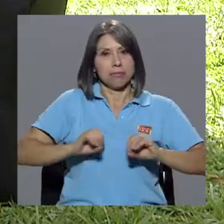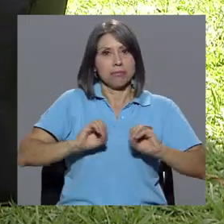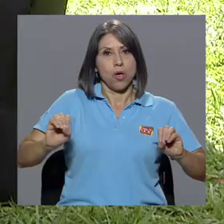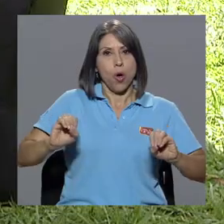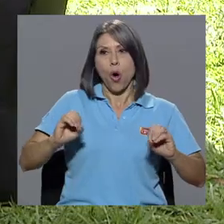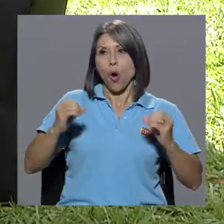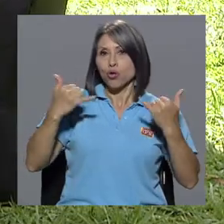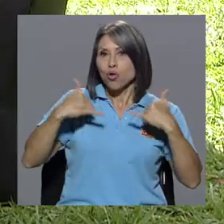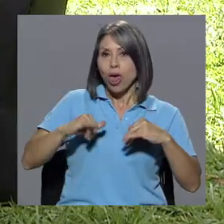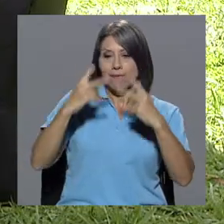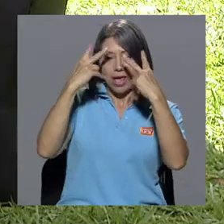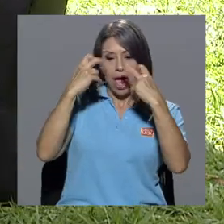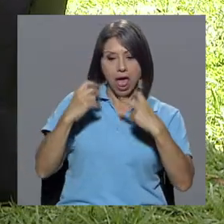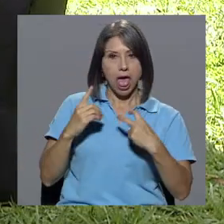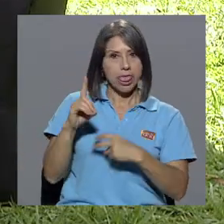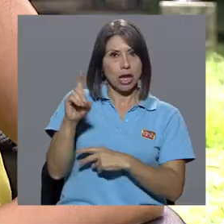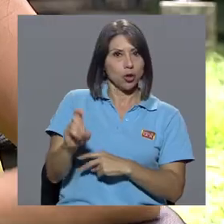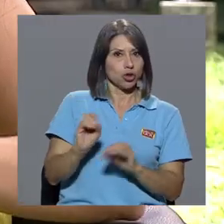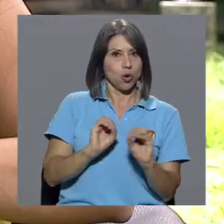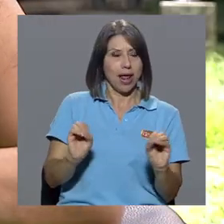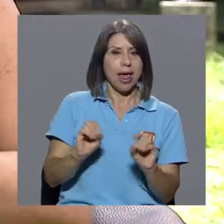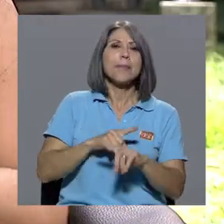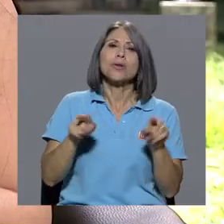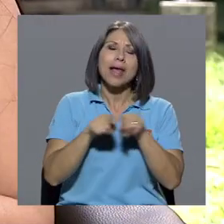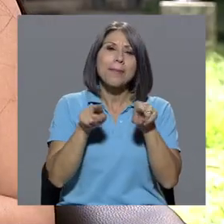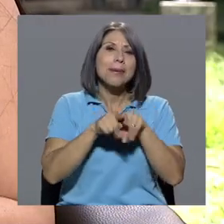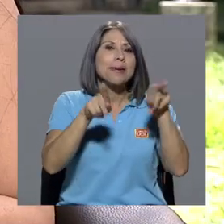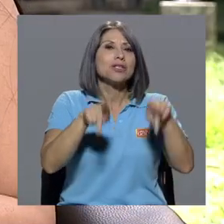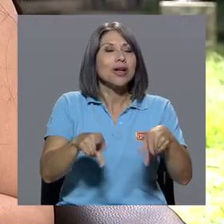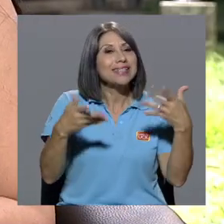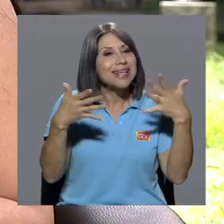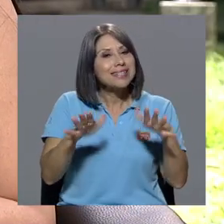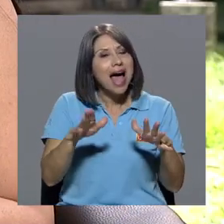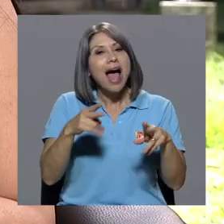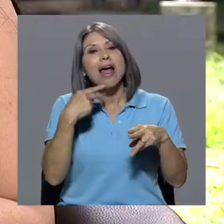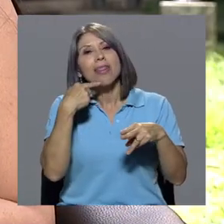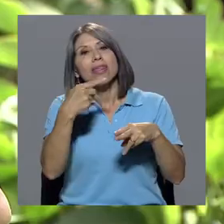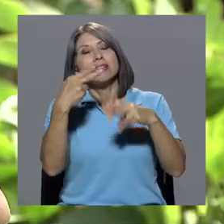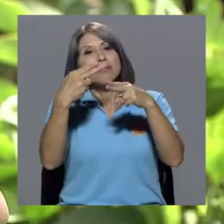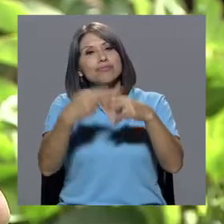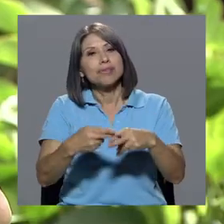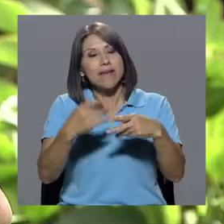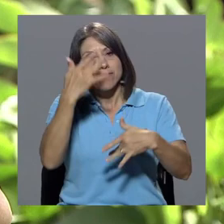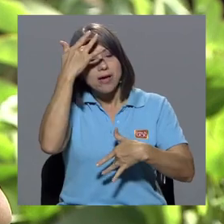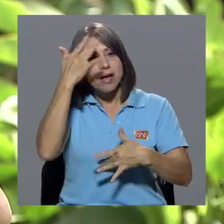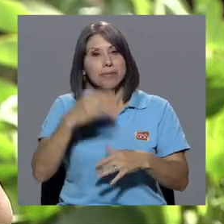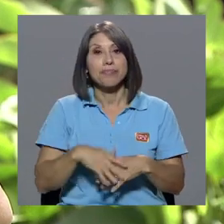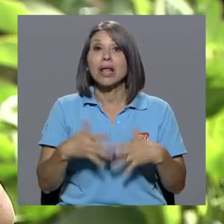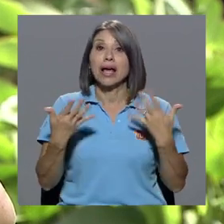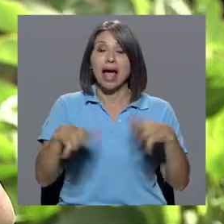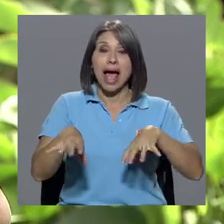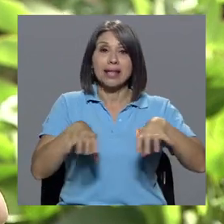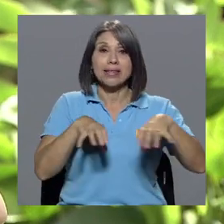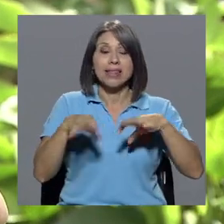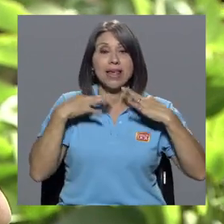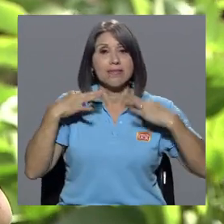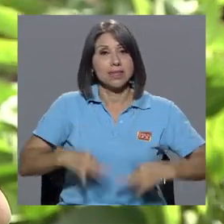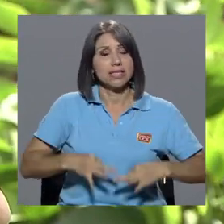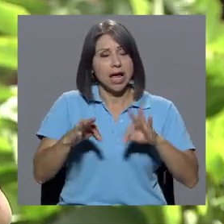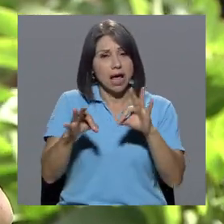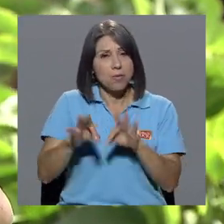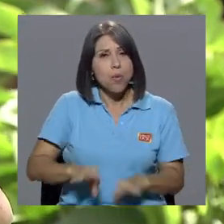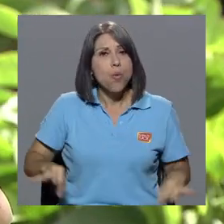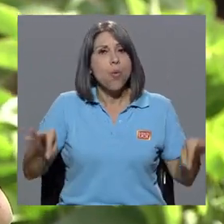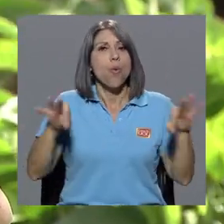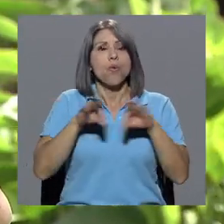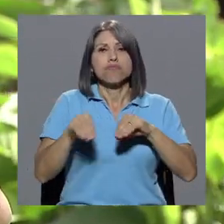estamos diagnosticadas con artrosis, sino también para las personas con el diagnóstico ya. Bueno, la actividad física como pilar